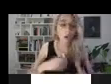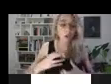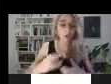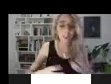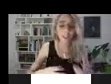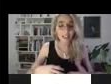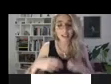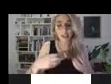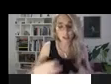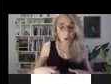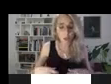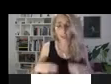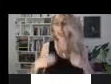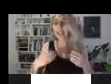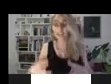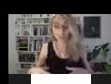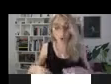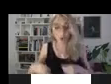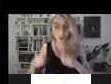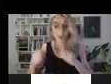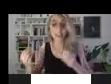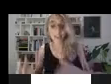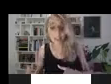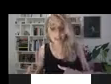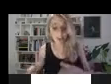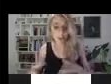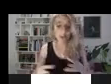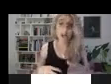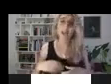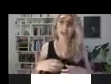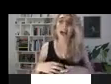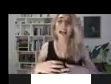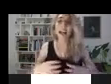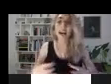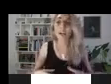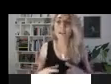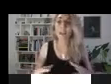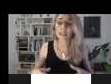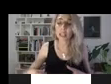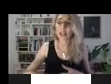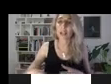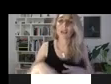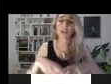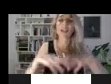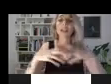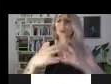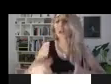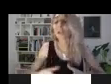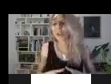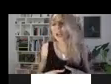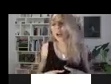tanto con una serie de tensiones, relaciones y símbolos que a la hora de pensar